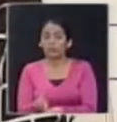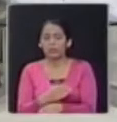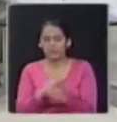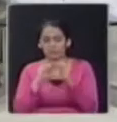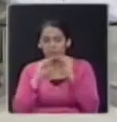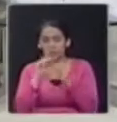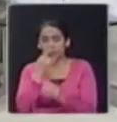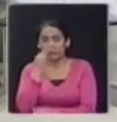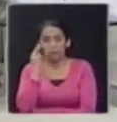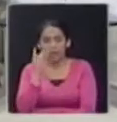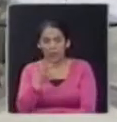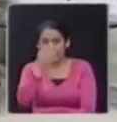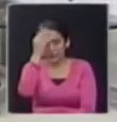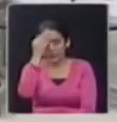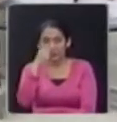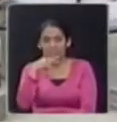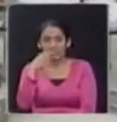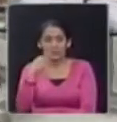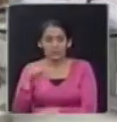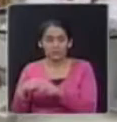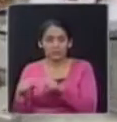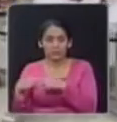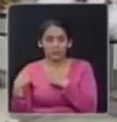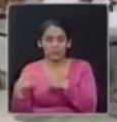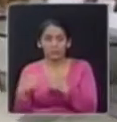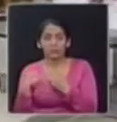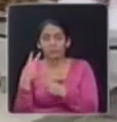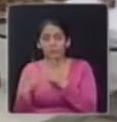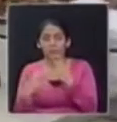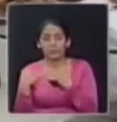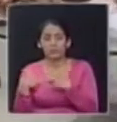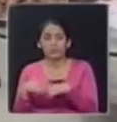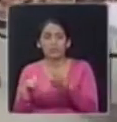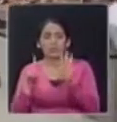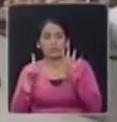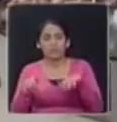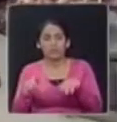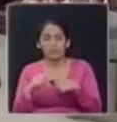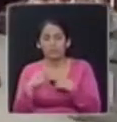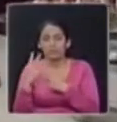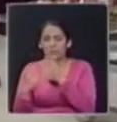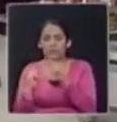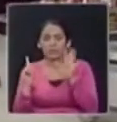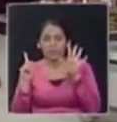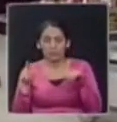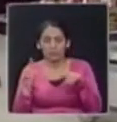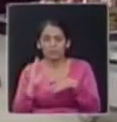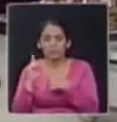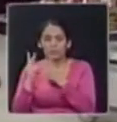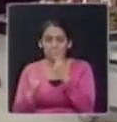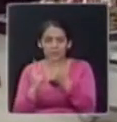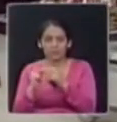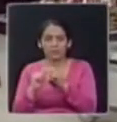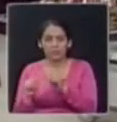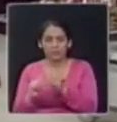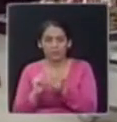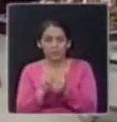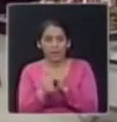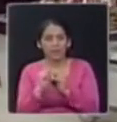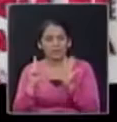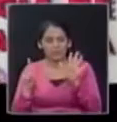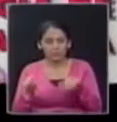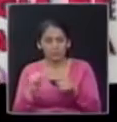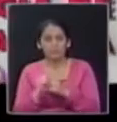periódico cada 6 meses. La última visita se va a ejecutar justamente para el primer trimestre del 2020.